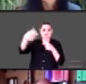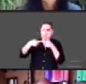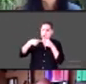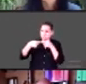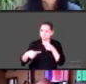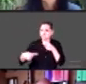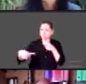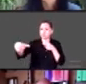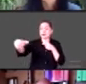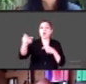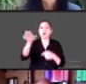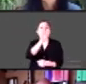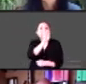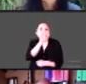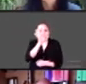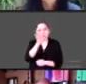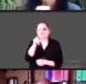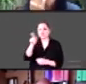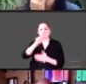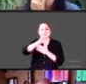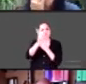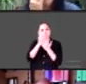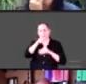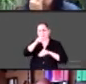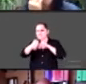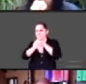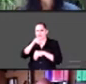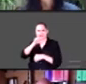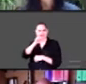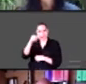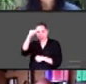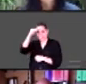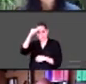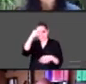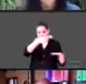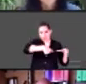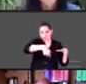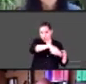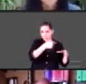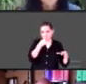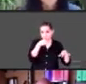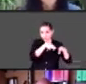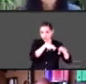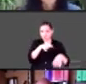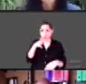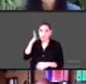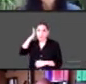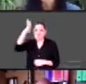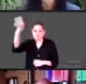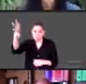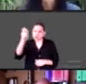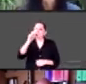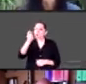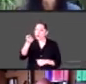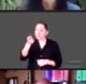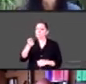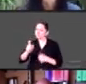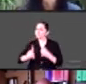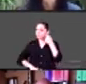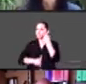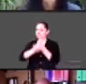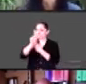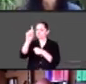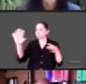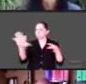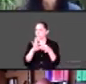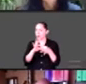públicas a este sector de la población. Y ahora sí, para entrar de lleno, algunos de los datos muy puntuales y preocupantes